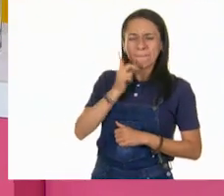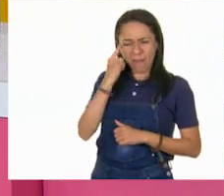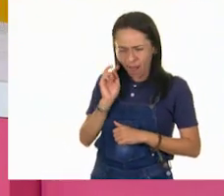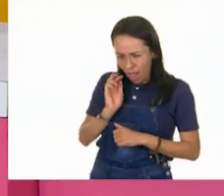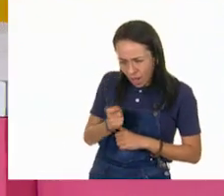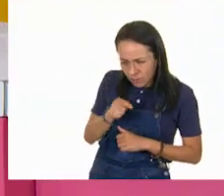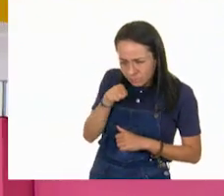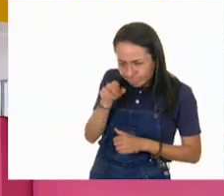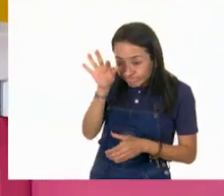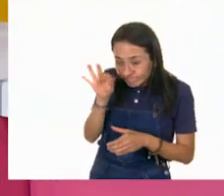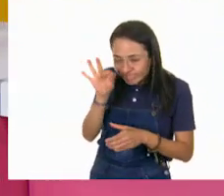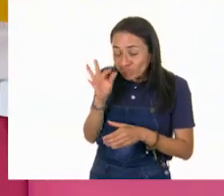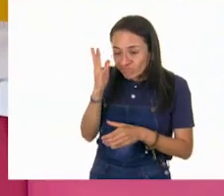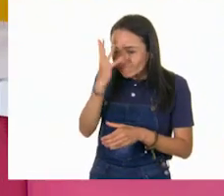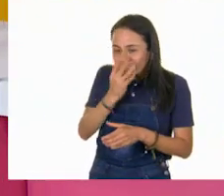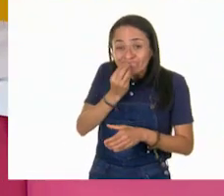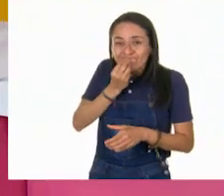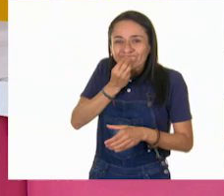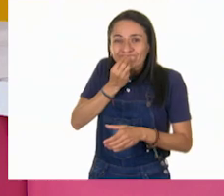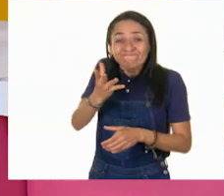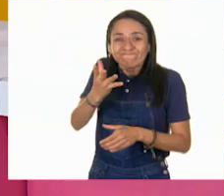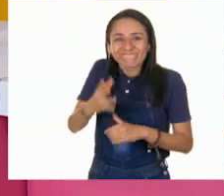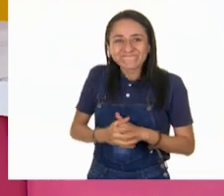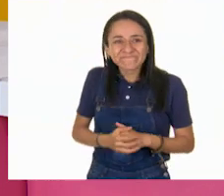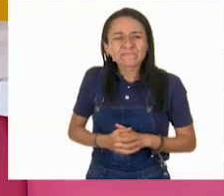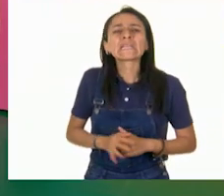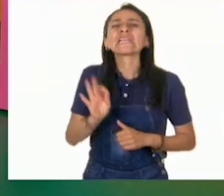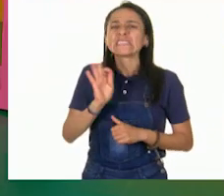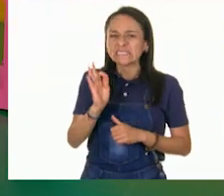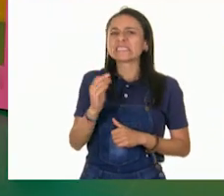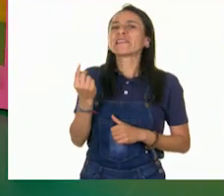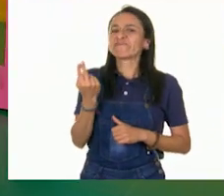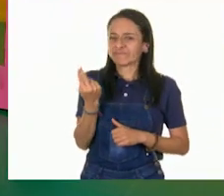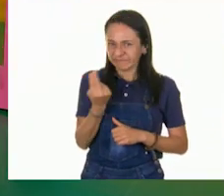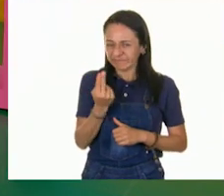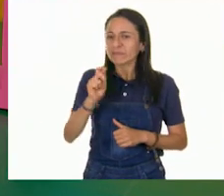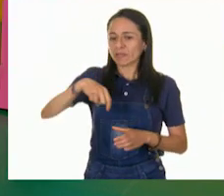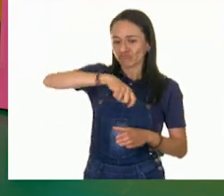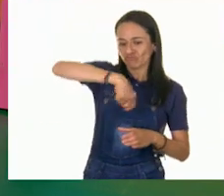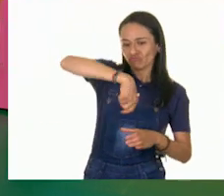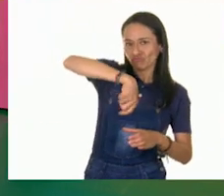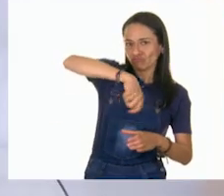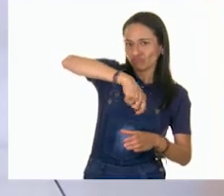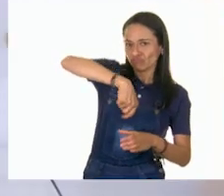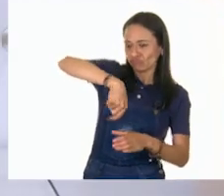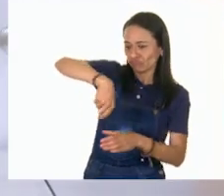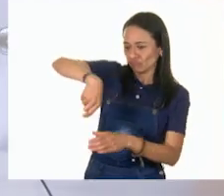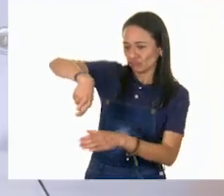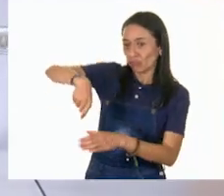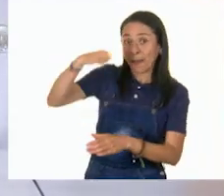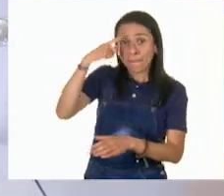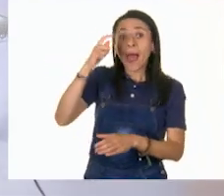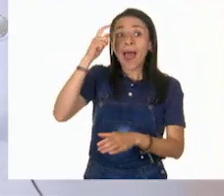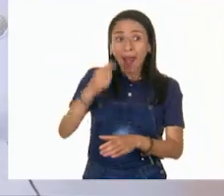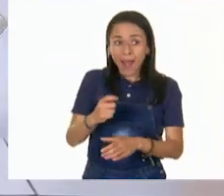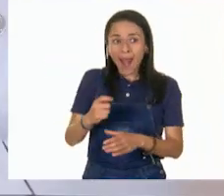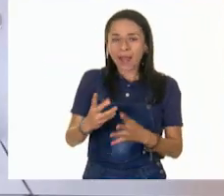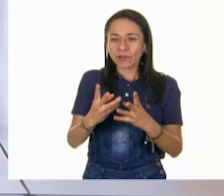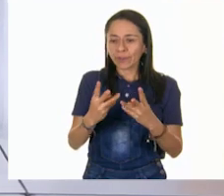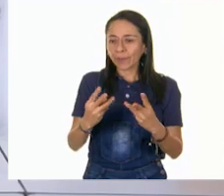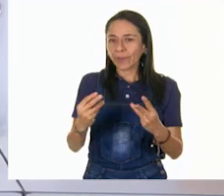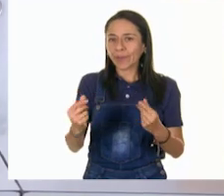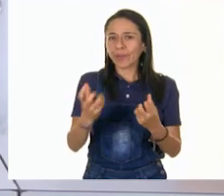hermosísimo. Si pudiéramos tener un removedor para disolver